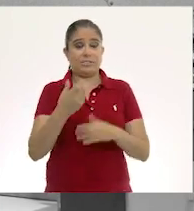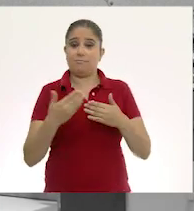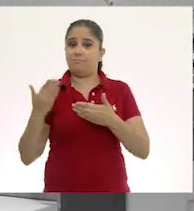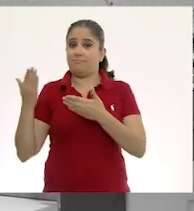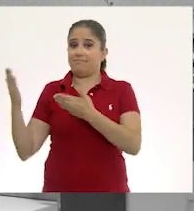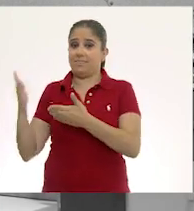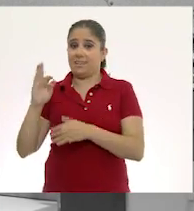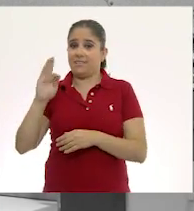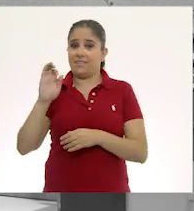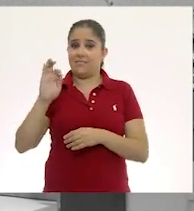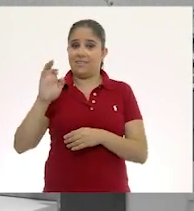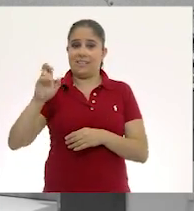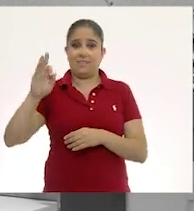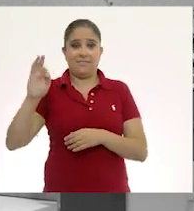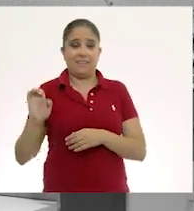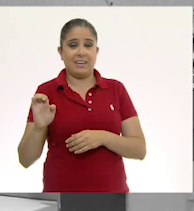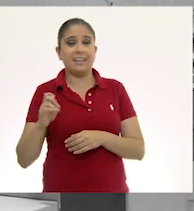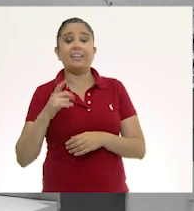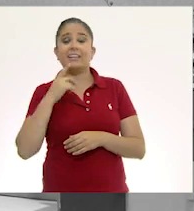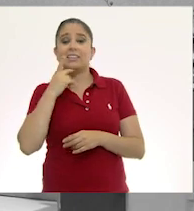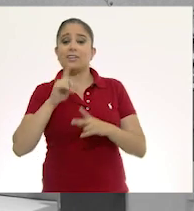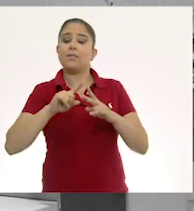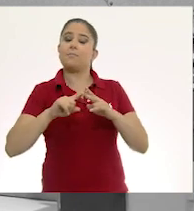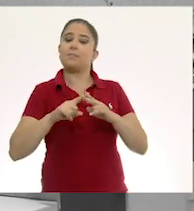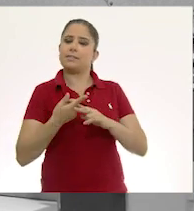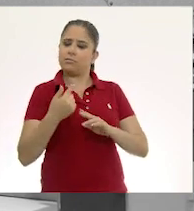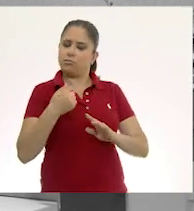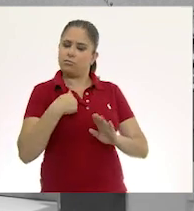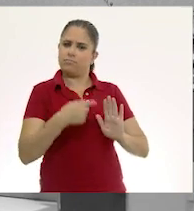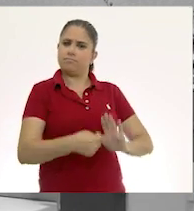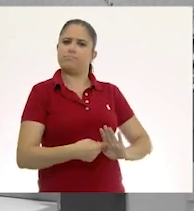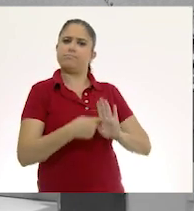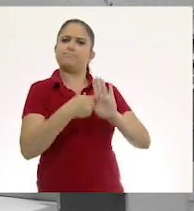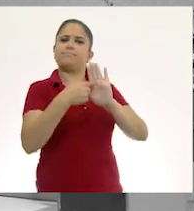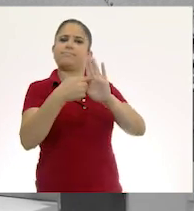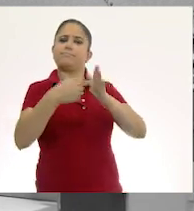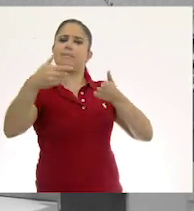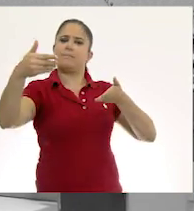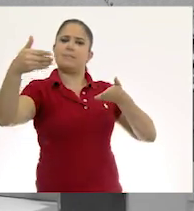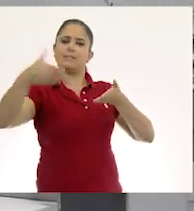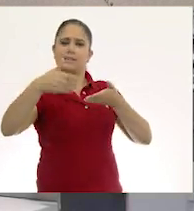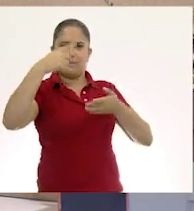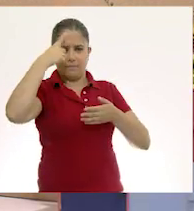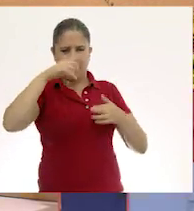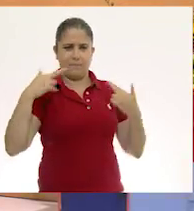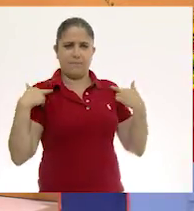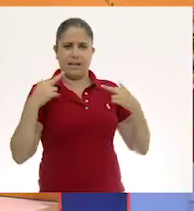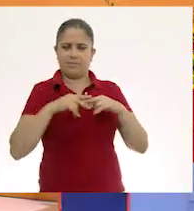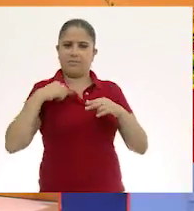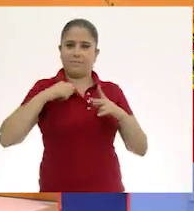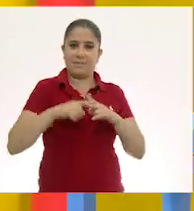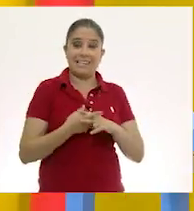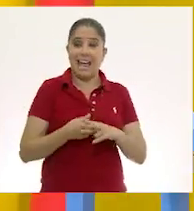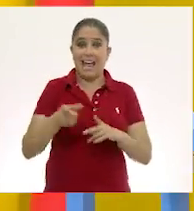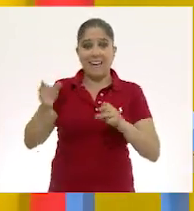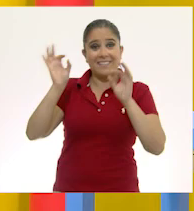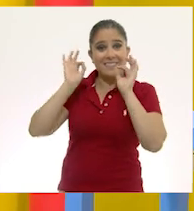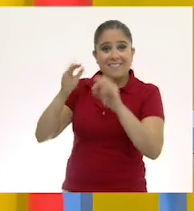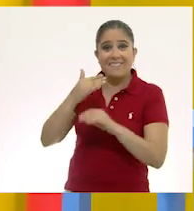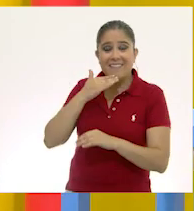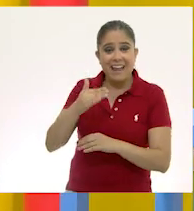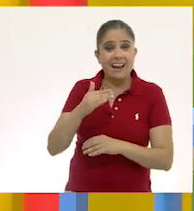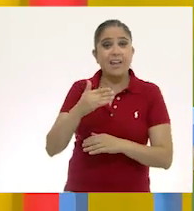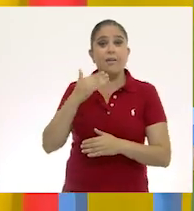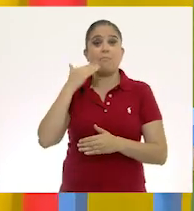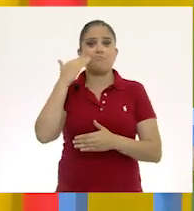Feferefe pidió empezar él presentando la sesión. ¡Correcto! Proponer